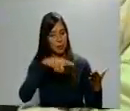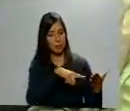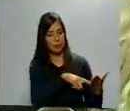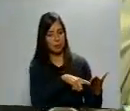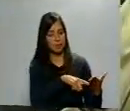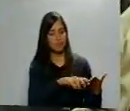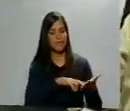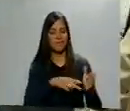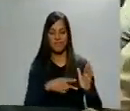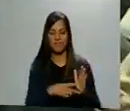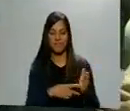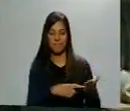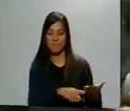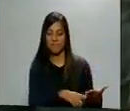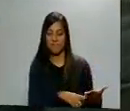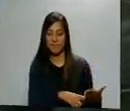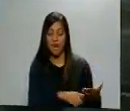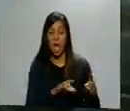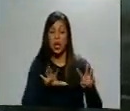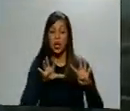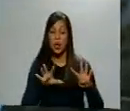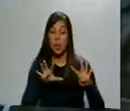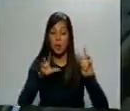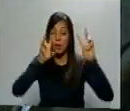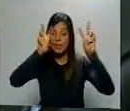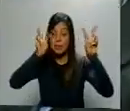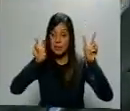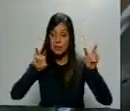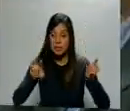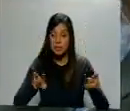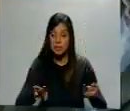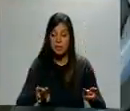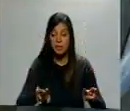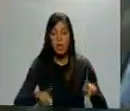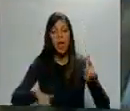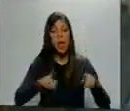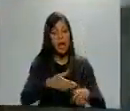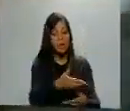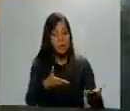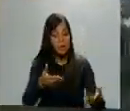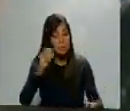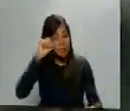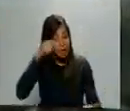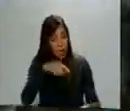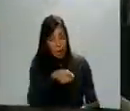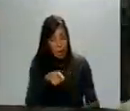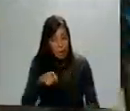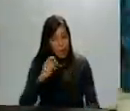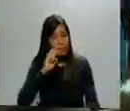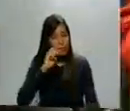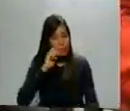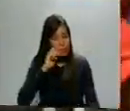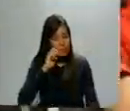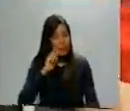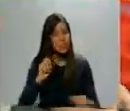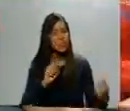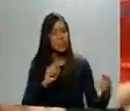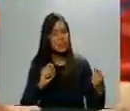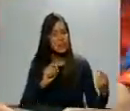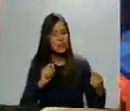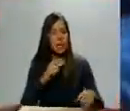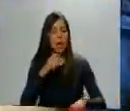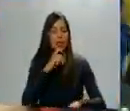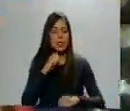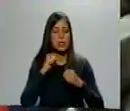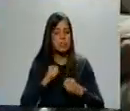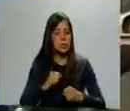fue tomar en cuenta los dos elementos. No sé si hay algunos constituyentes aquí que se recuerden de ese debate. Fue duro,